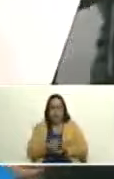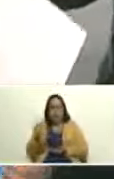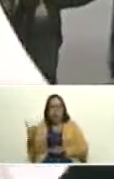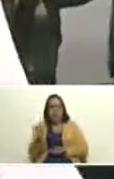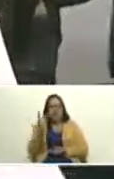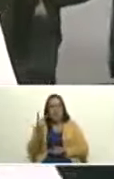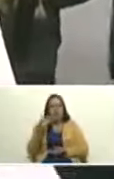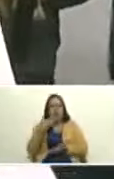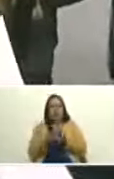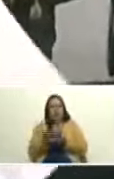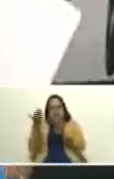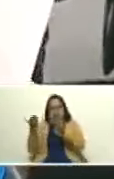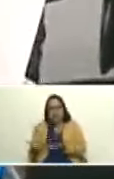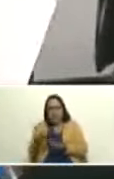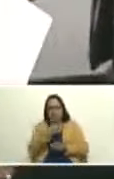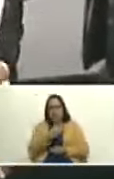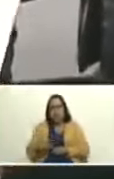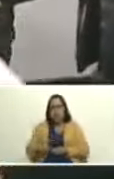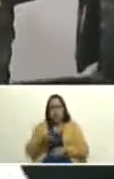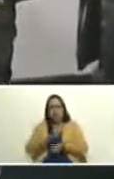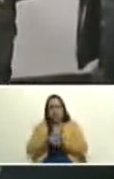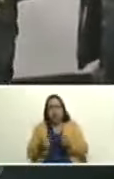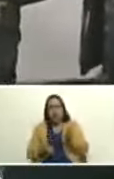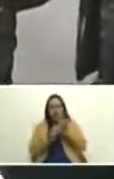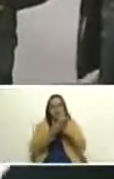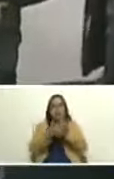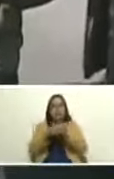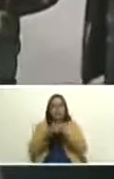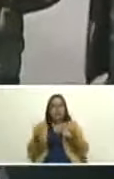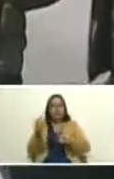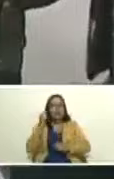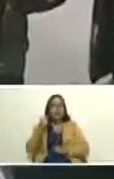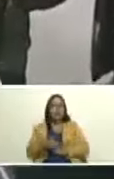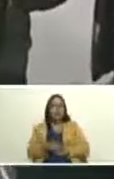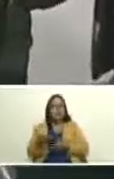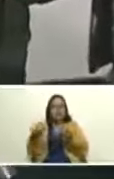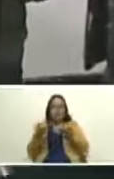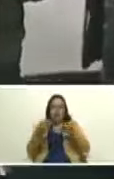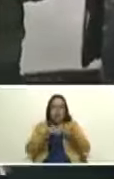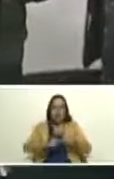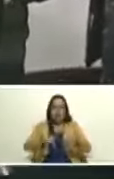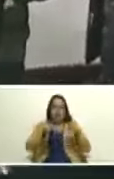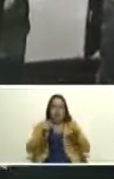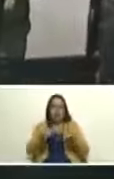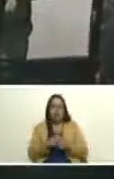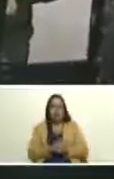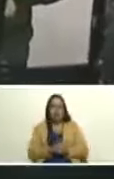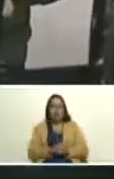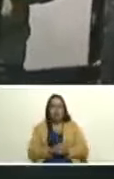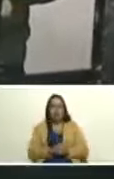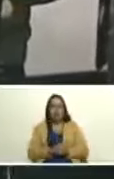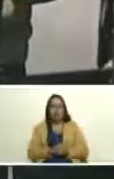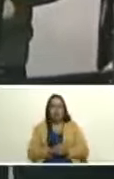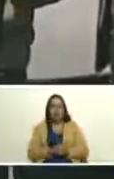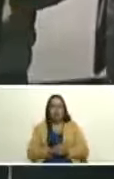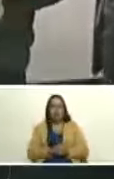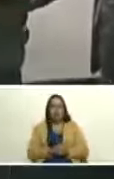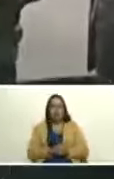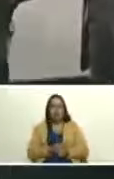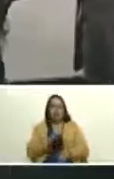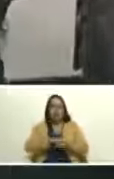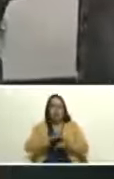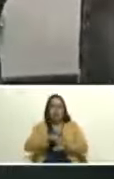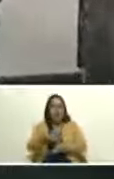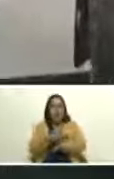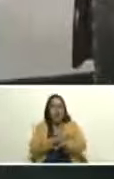le doy gracias a usted, presidente, por creer en nosotros las mujeres, por darnos una oportunidad, porque